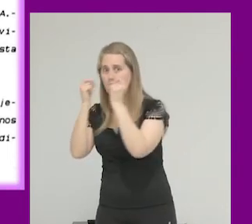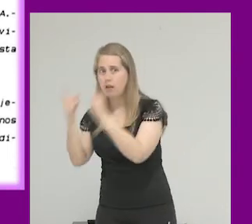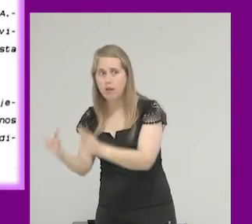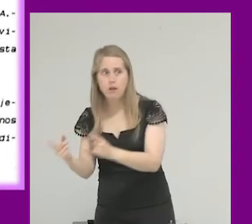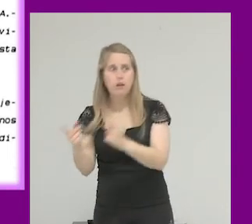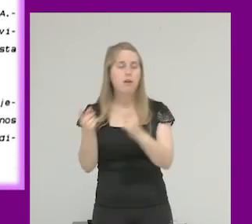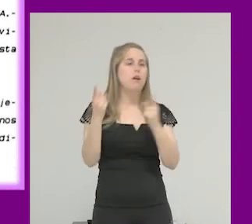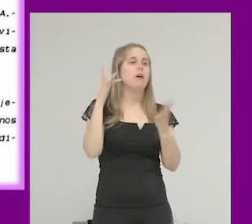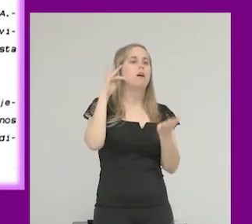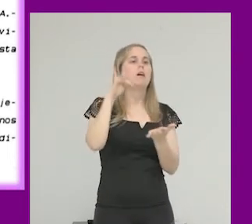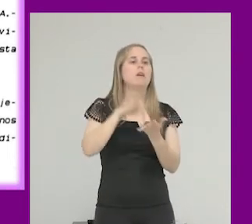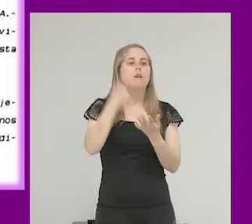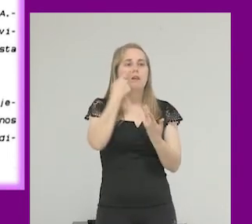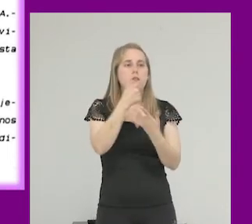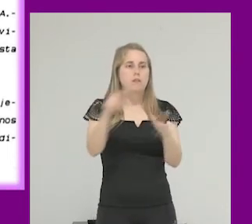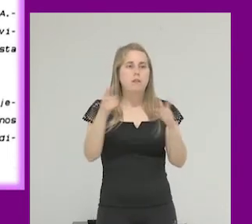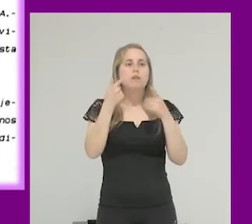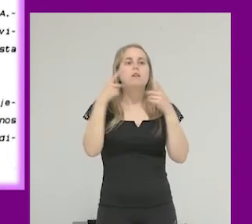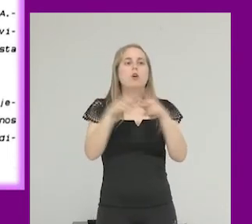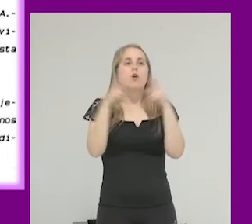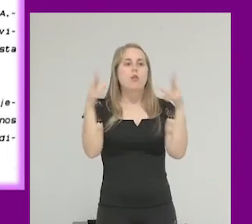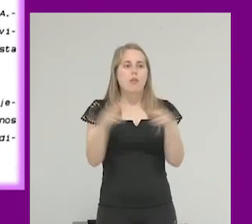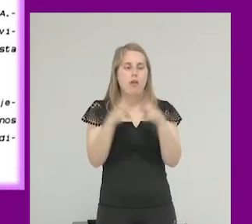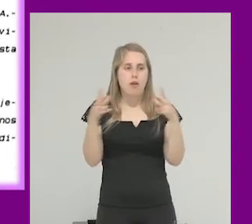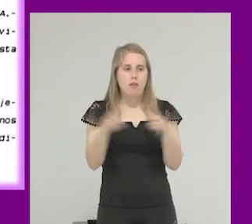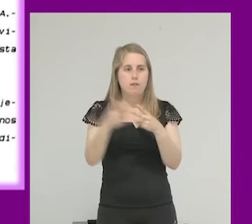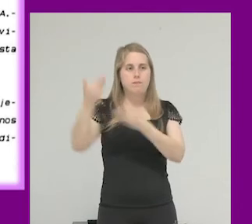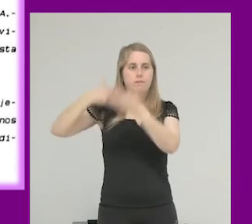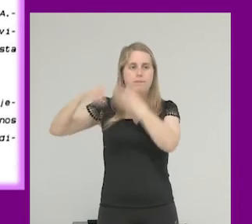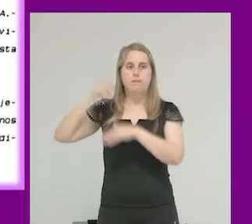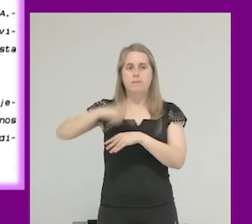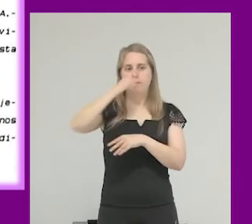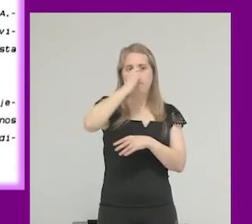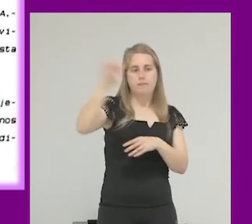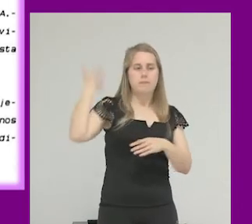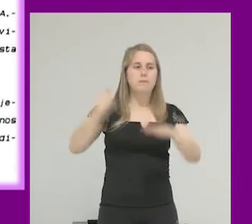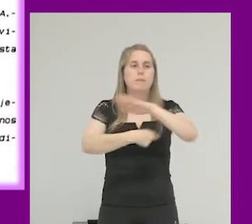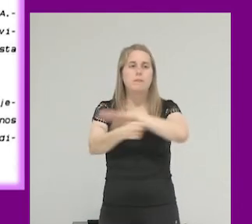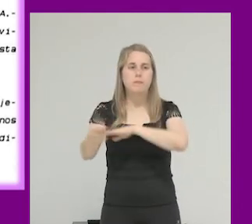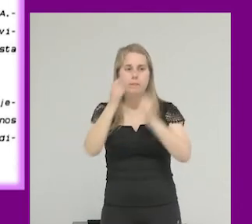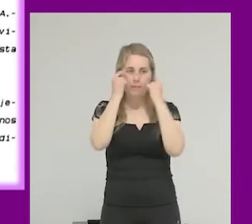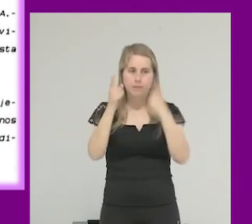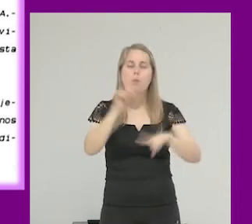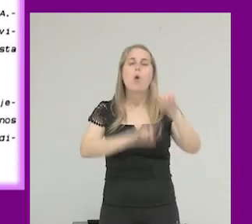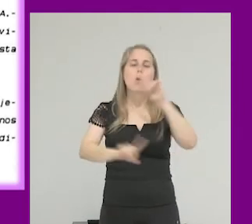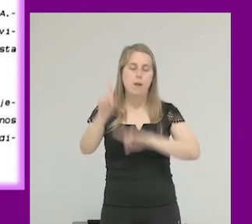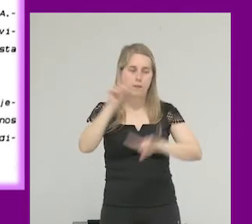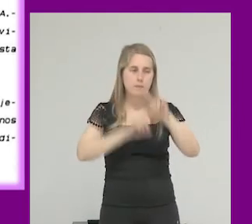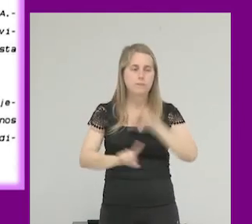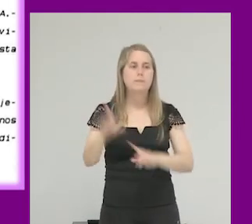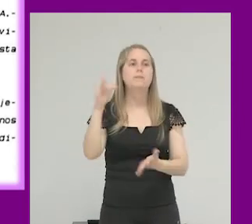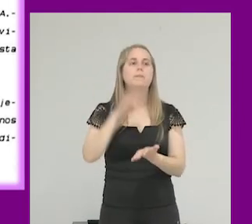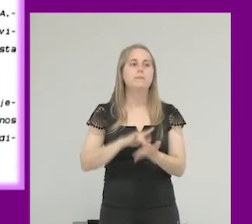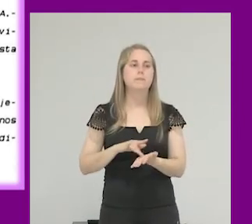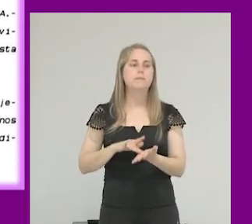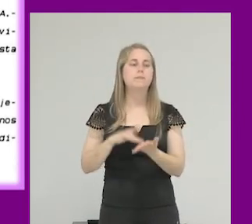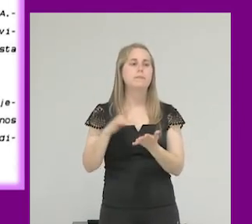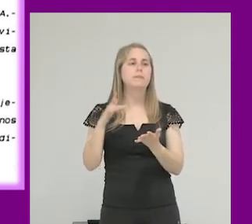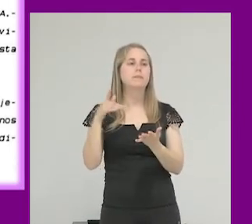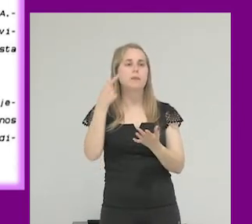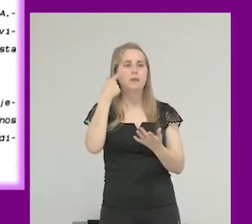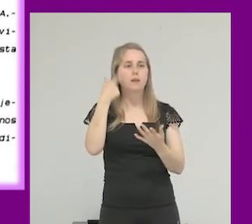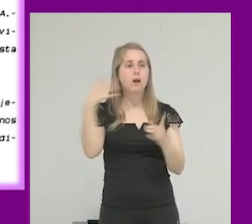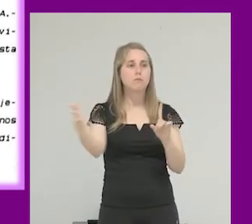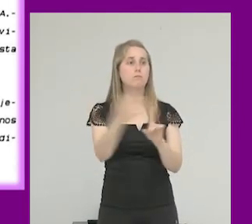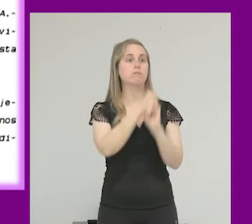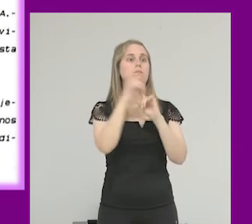a sensibilizar a la sociedad conservadora vitoriana sobre este problema. Fue una conquista del